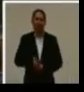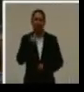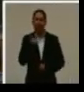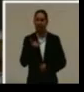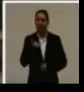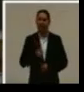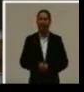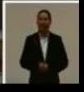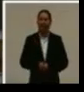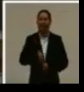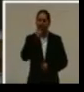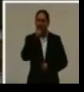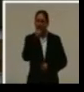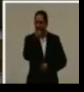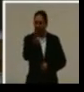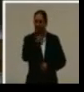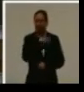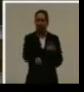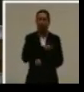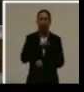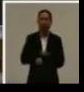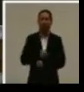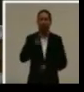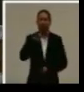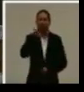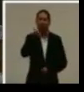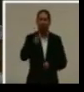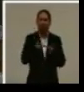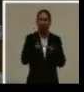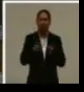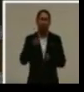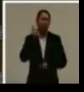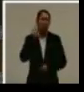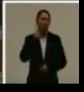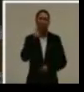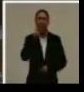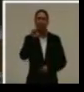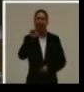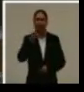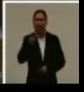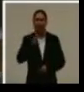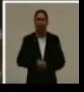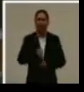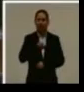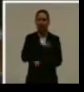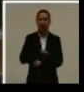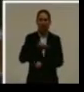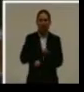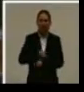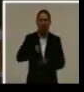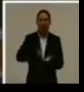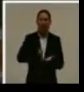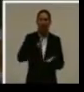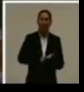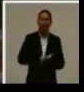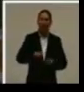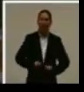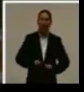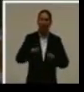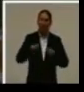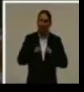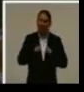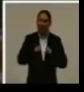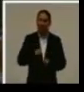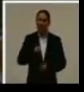Y bueno, decirte, compañera, que no todos los partidos somos iguales. El PES es el partido de la familia, de los valores y la vida.